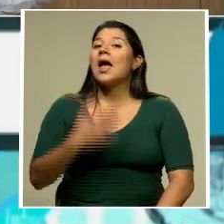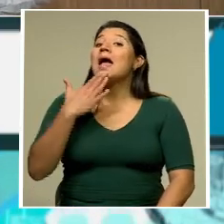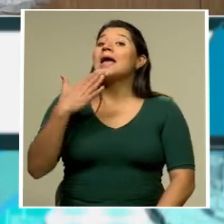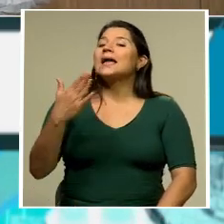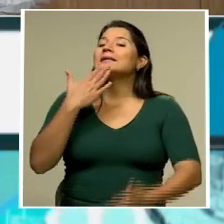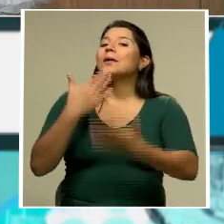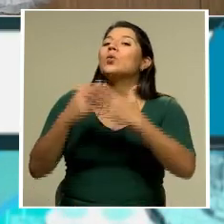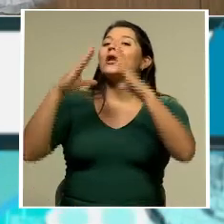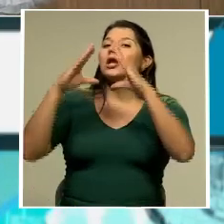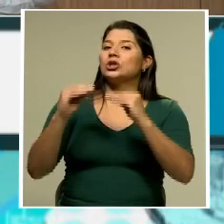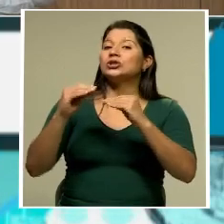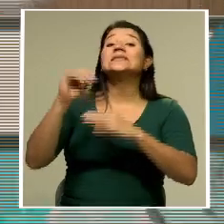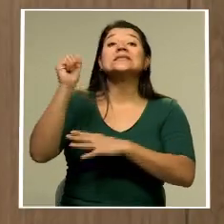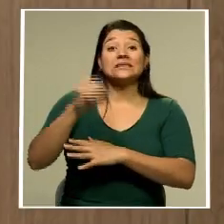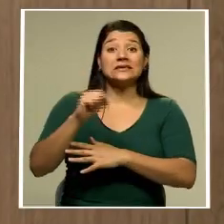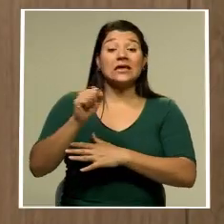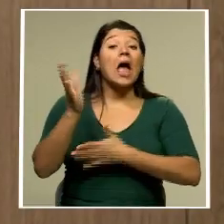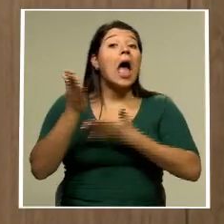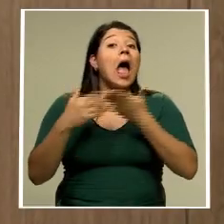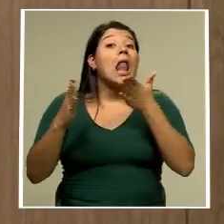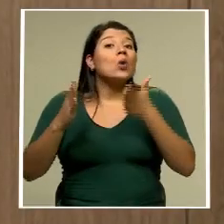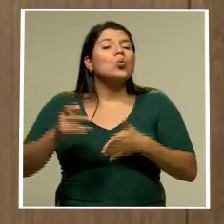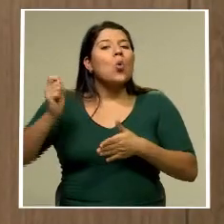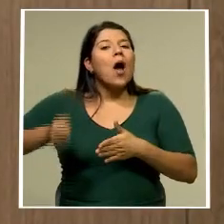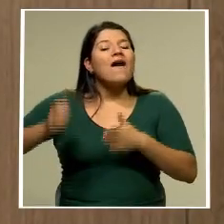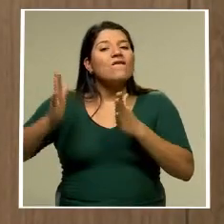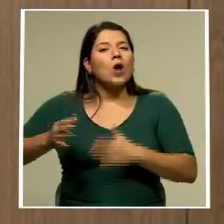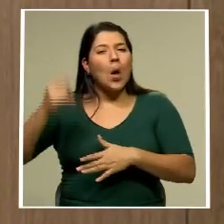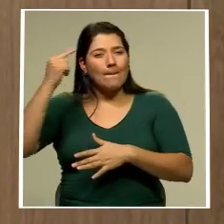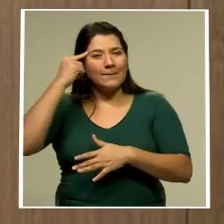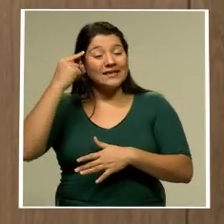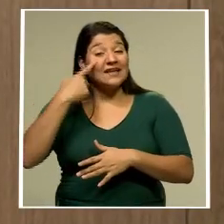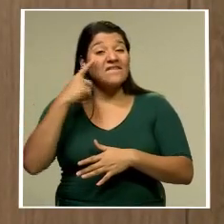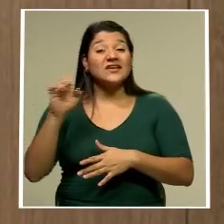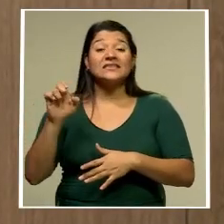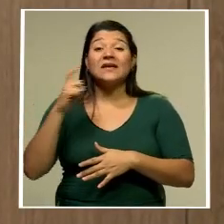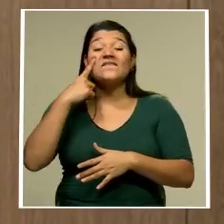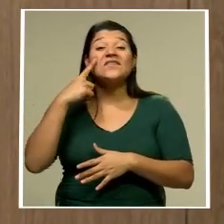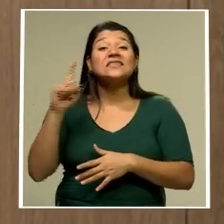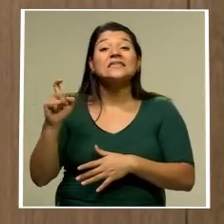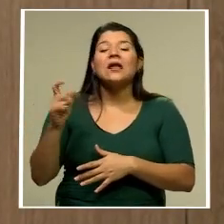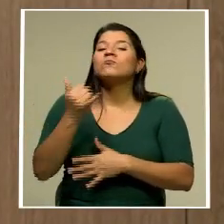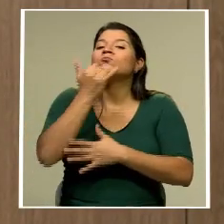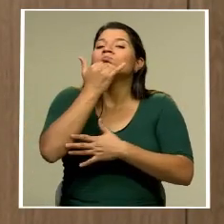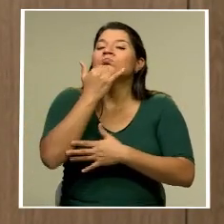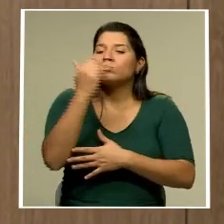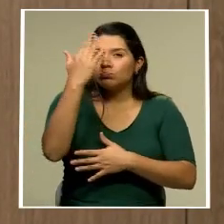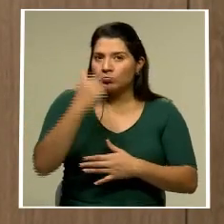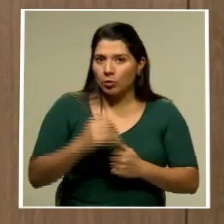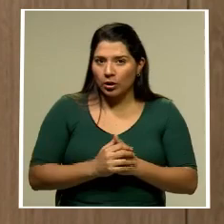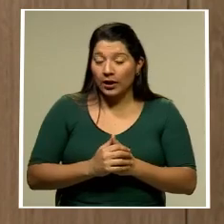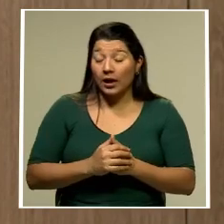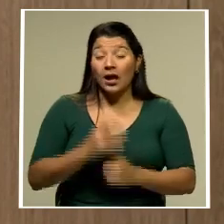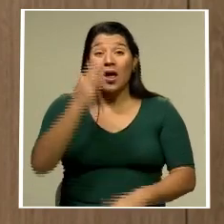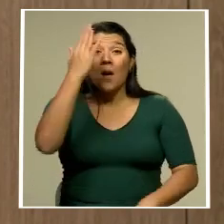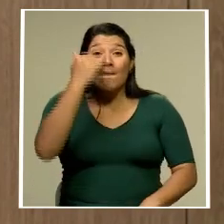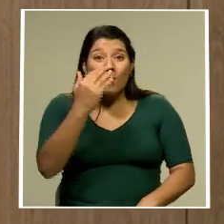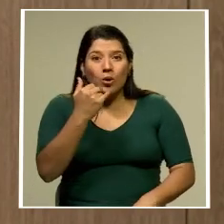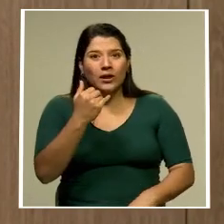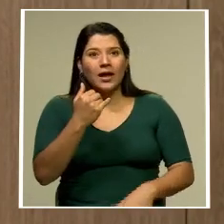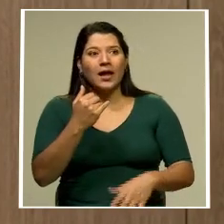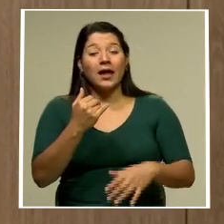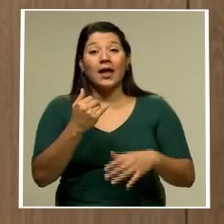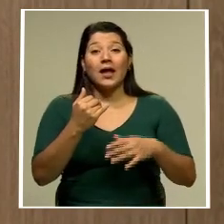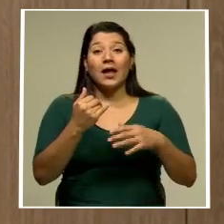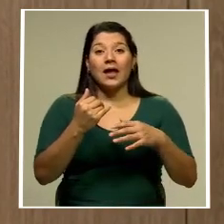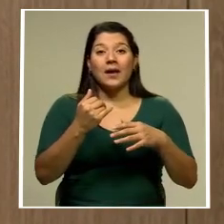Gracias, buenas noches. Así es, algunos abogados consideran que la Fiscalía está incurriendo en error por la división de los imputados en